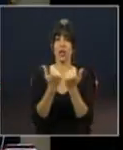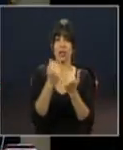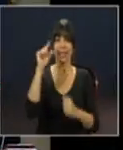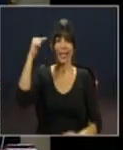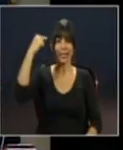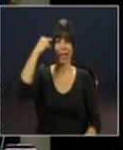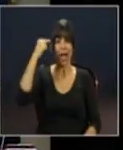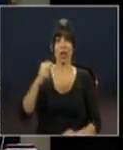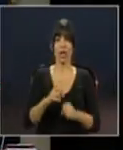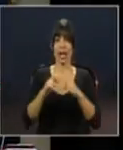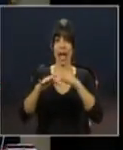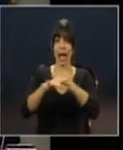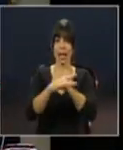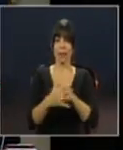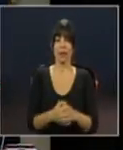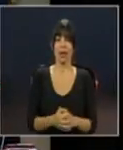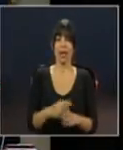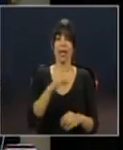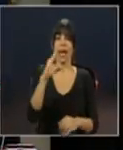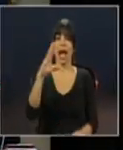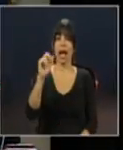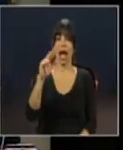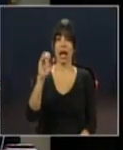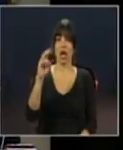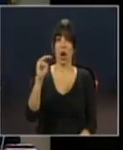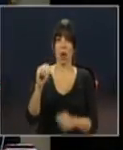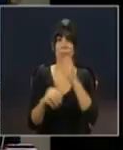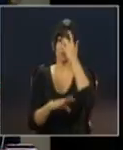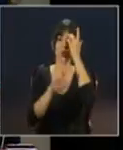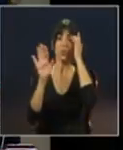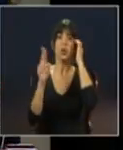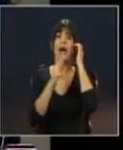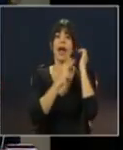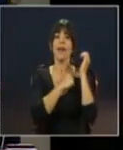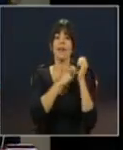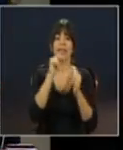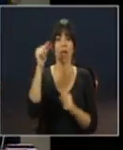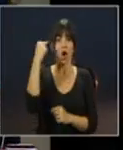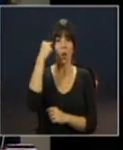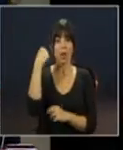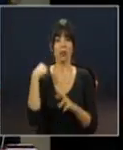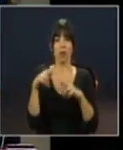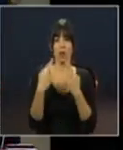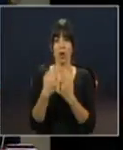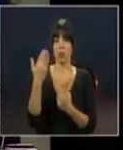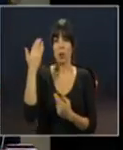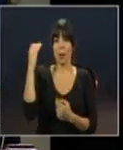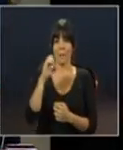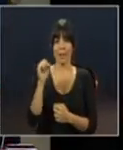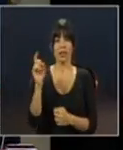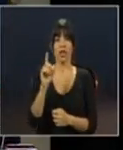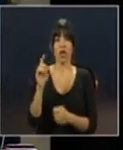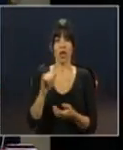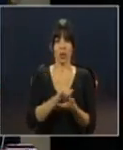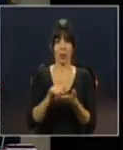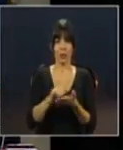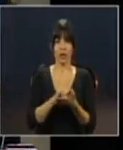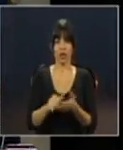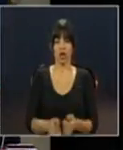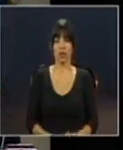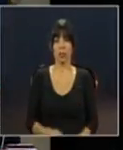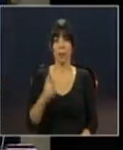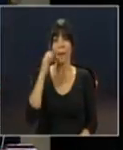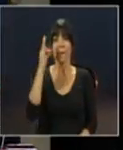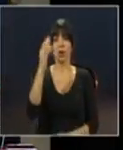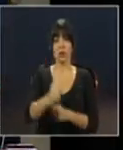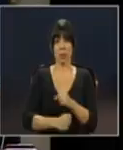del Caribe y del CARICOM, con cuyos jefes de Estado y de Gobierno me reuní hace ya varios meses en Nueva York. Para el